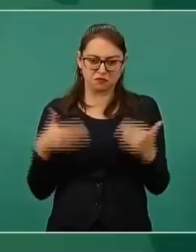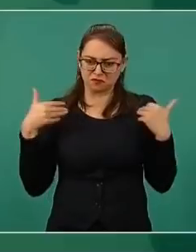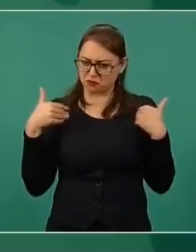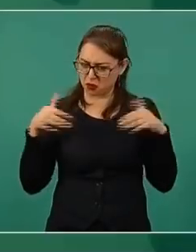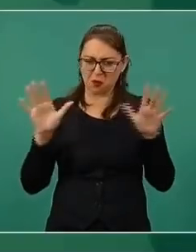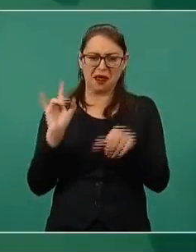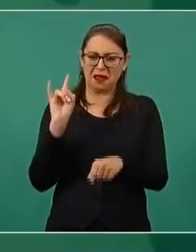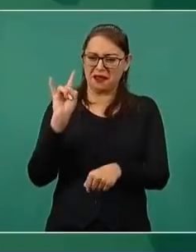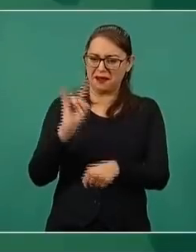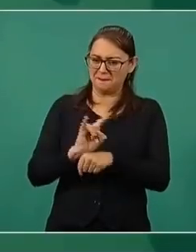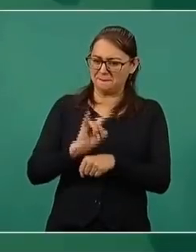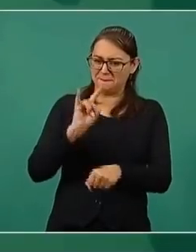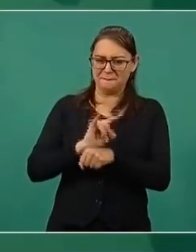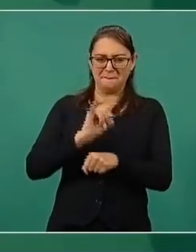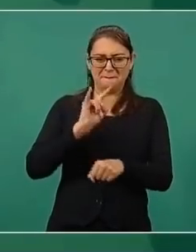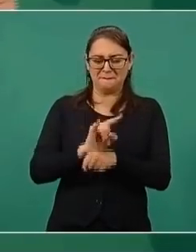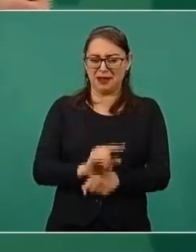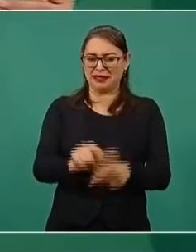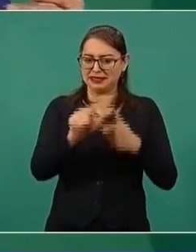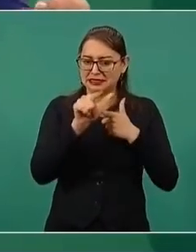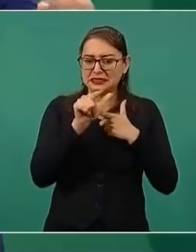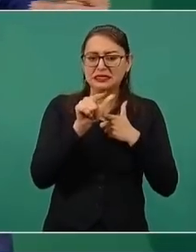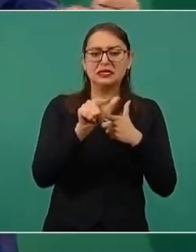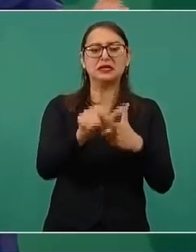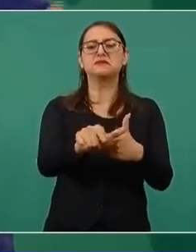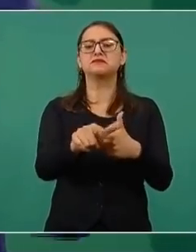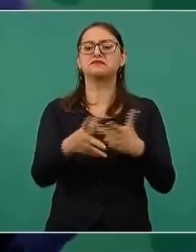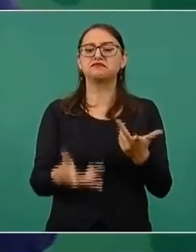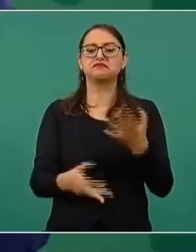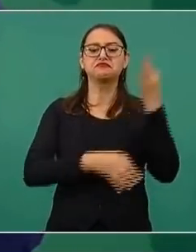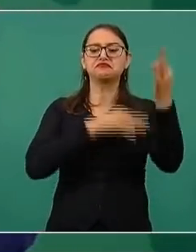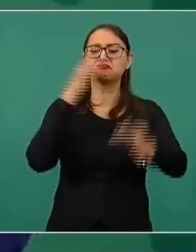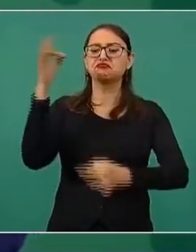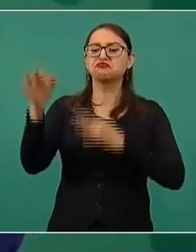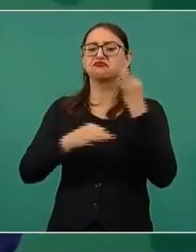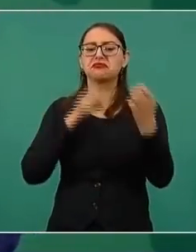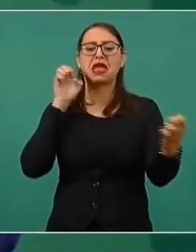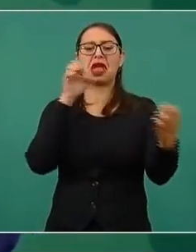simulando, sino engañando a muchos.